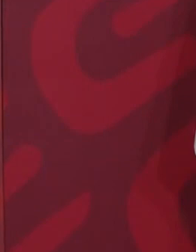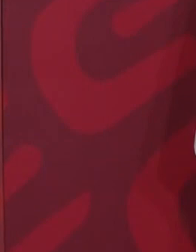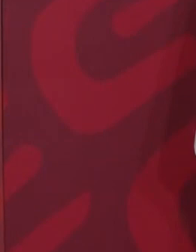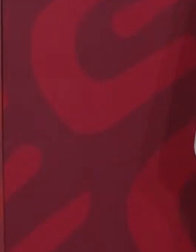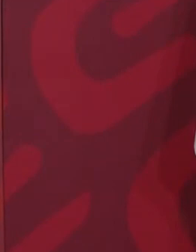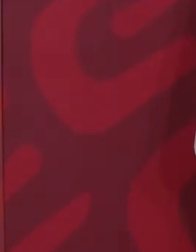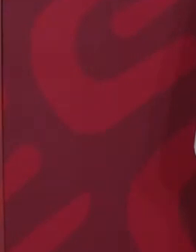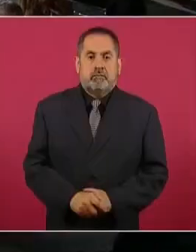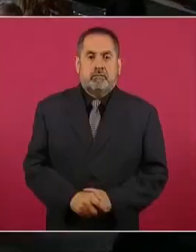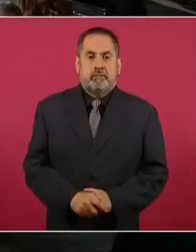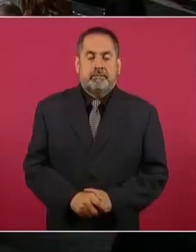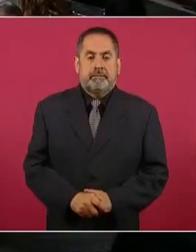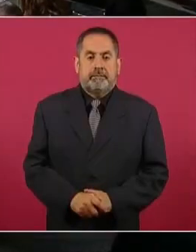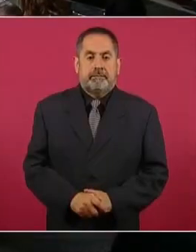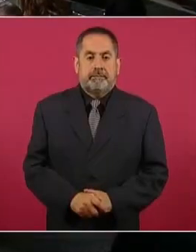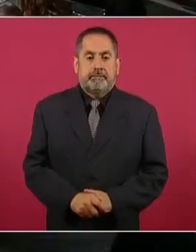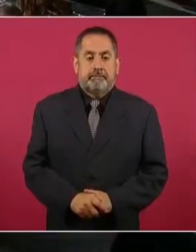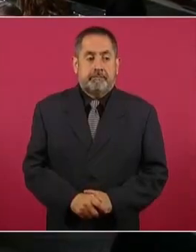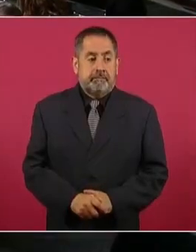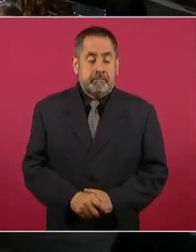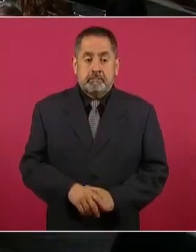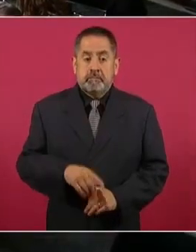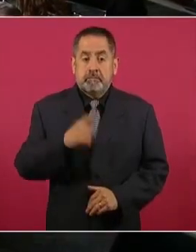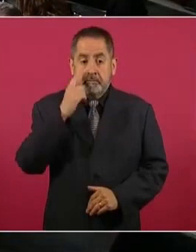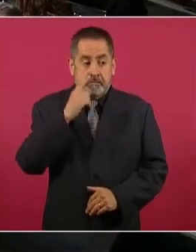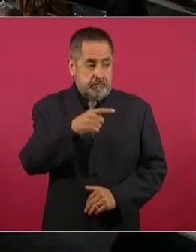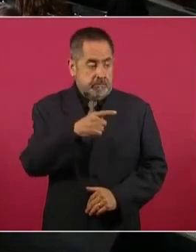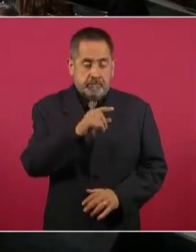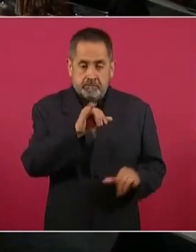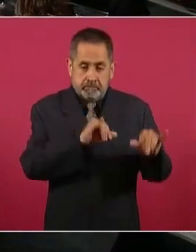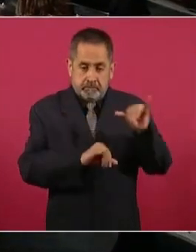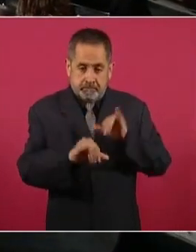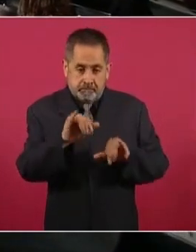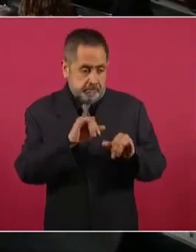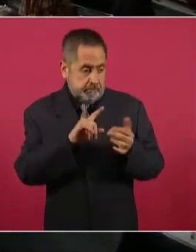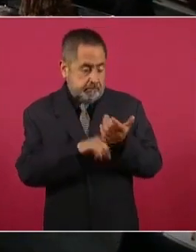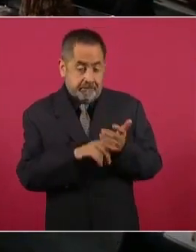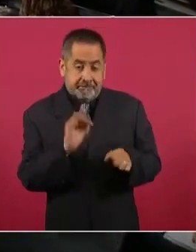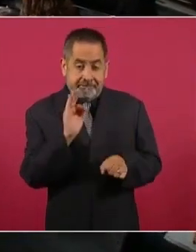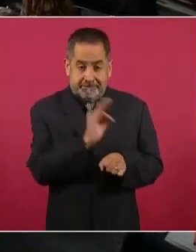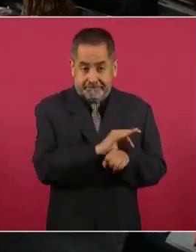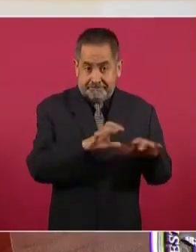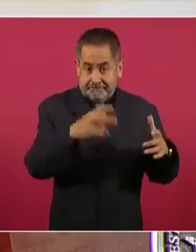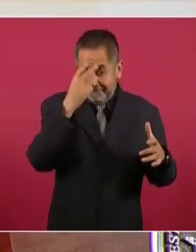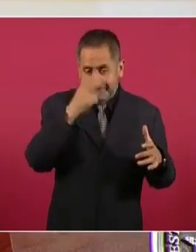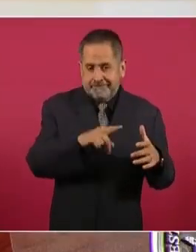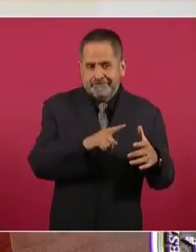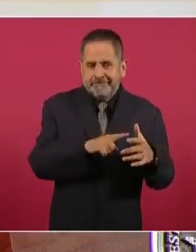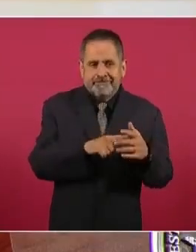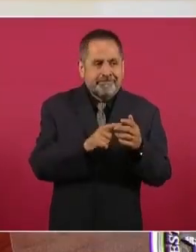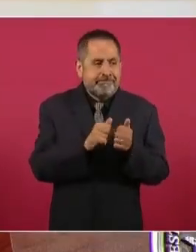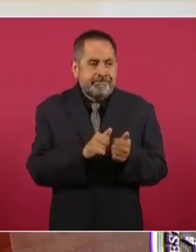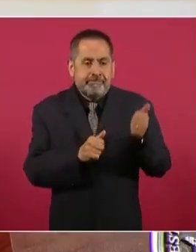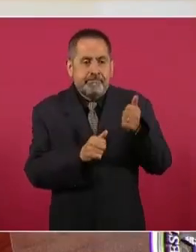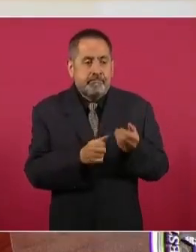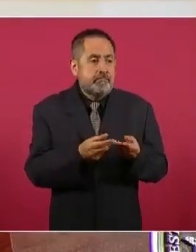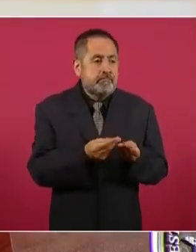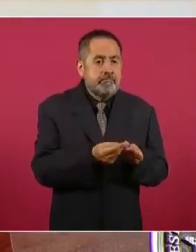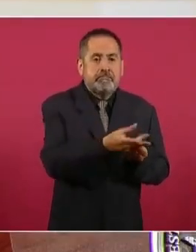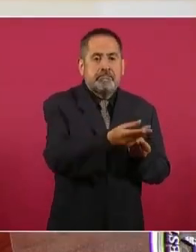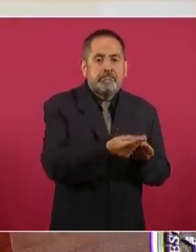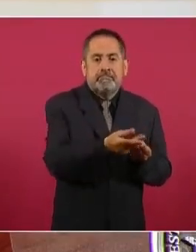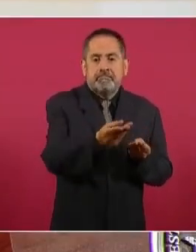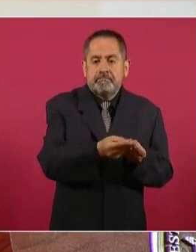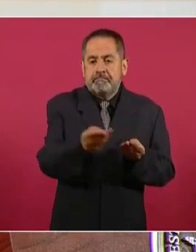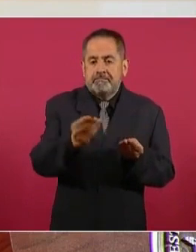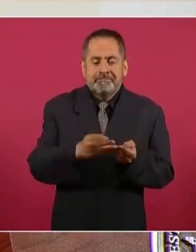de México, pero no a los laboratorios. a los distribuidores,